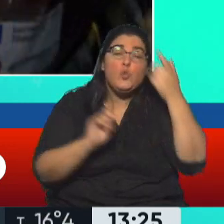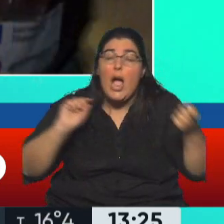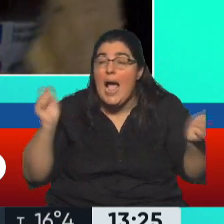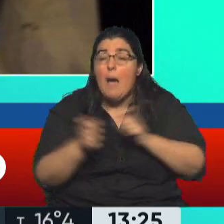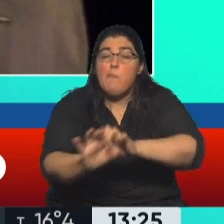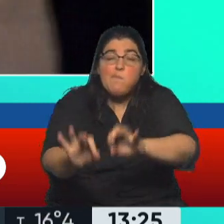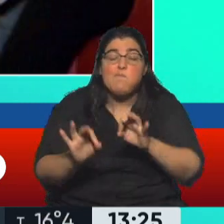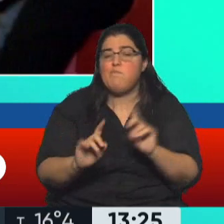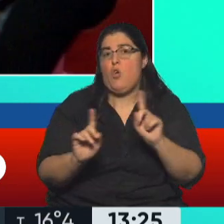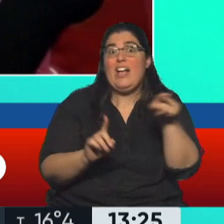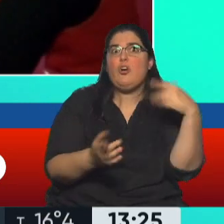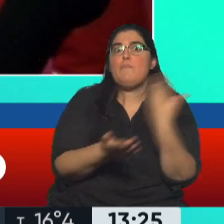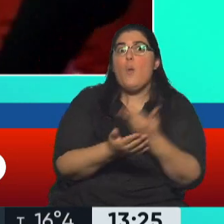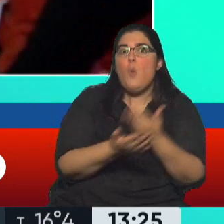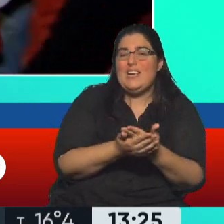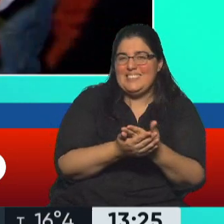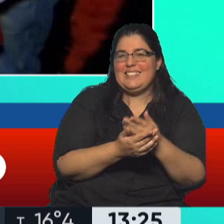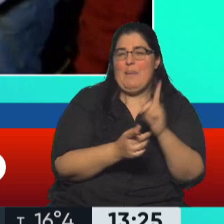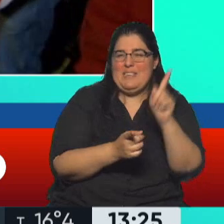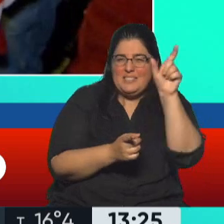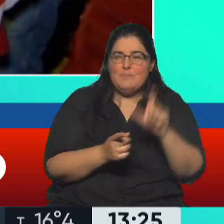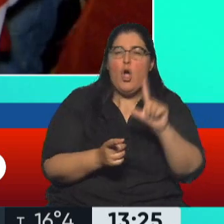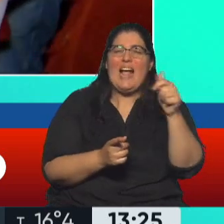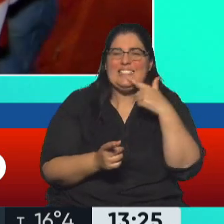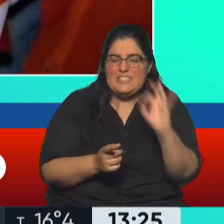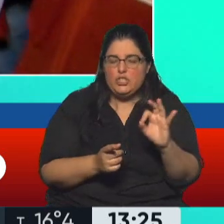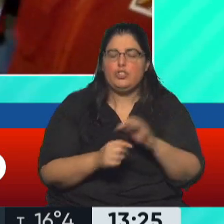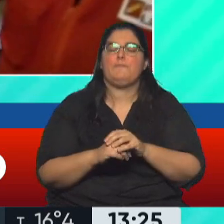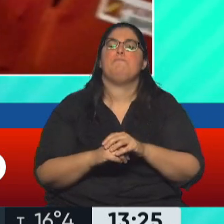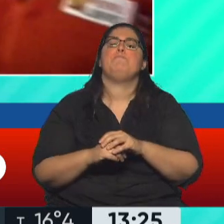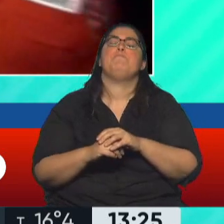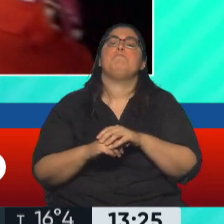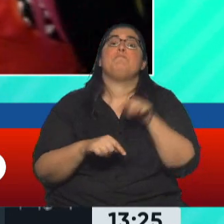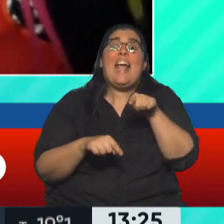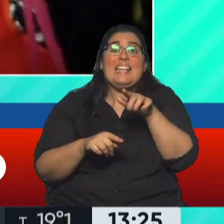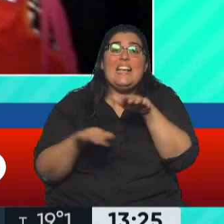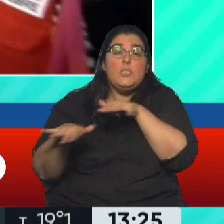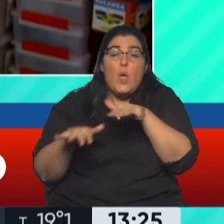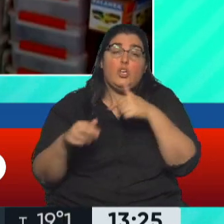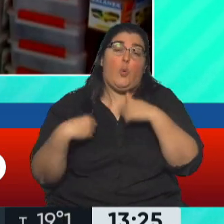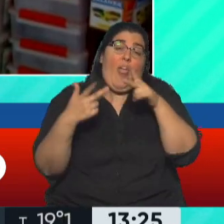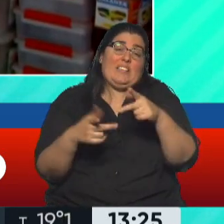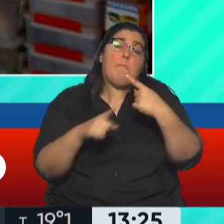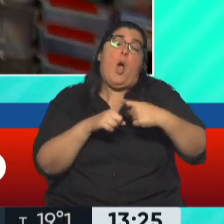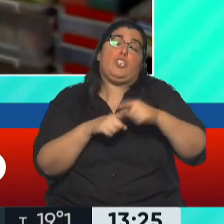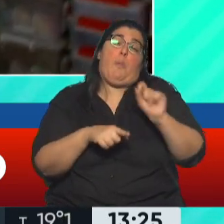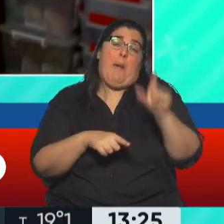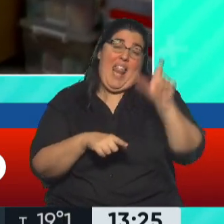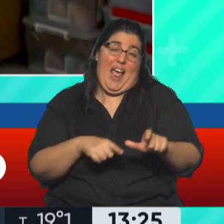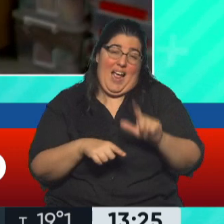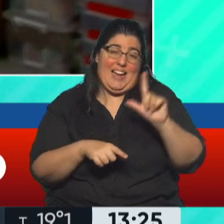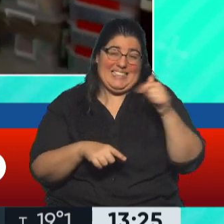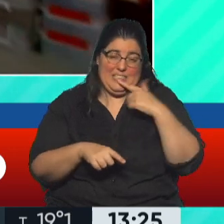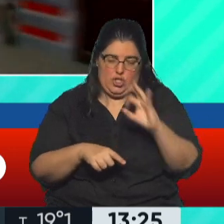planteando de Pedro Castillo. A favor de Pedro Castillo, en ese contexto, debo decir que desde que ganó